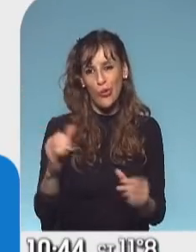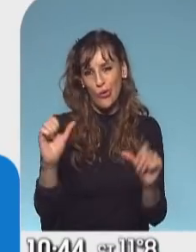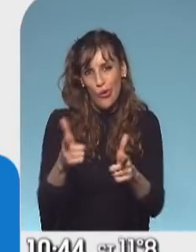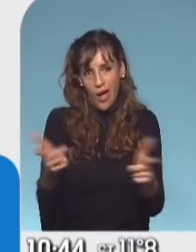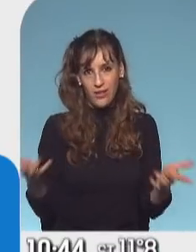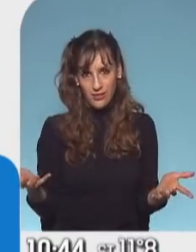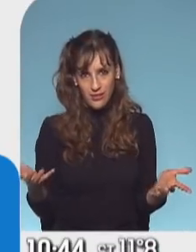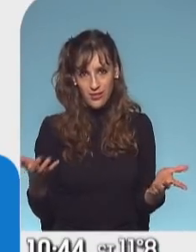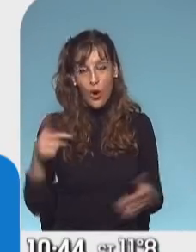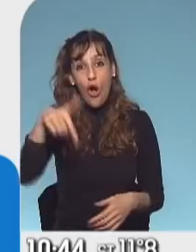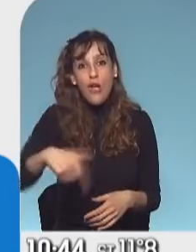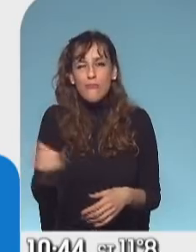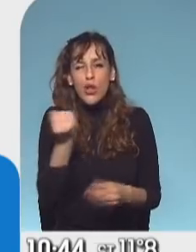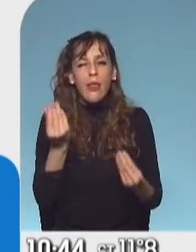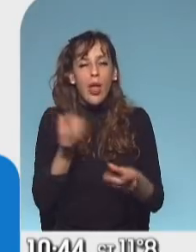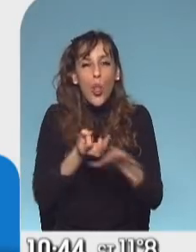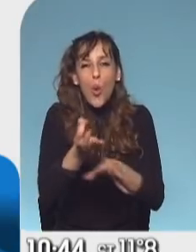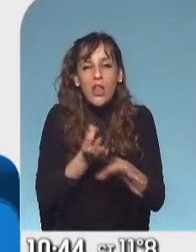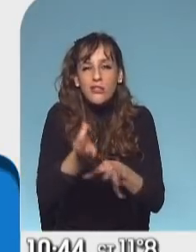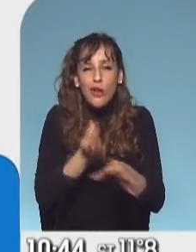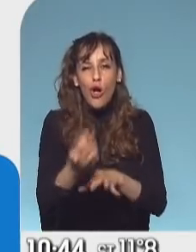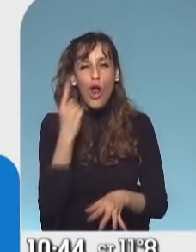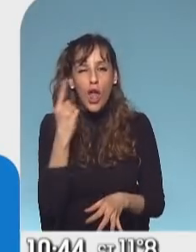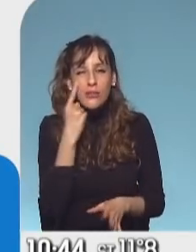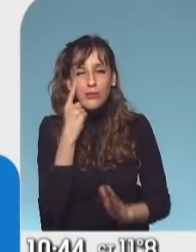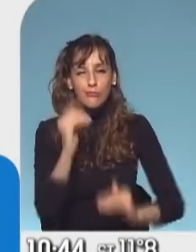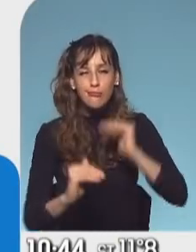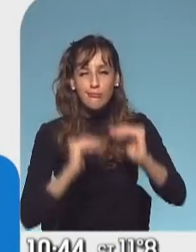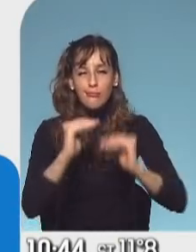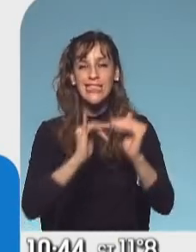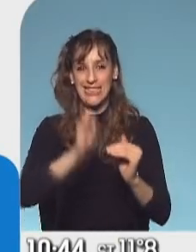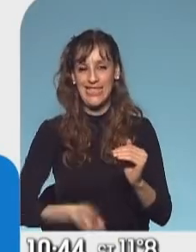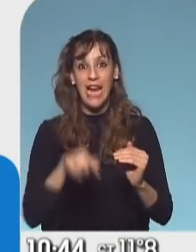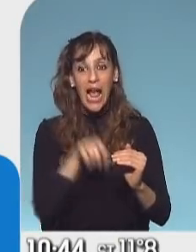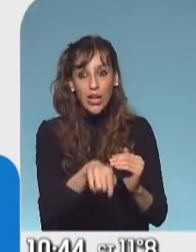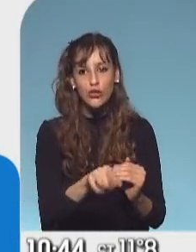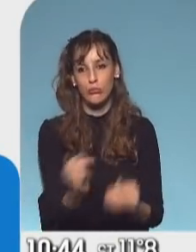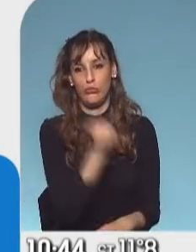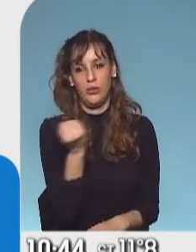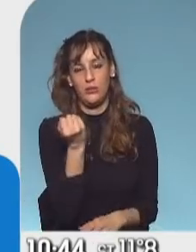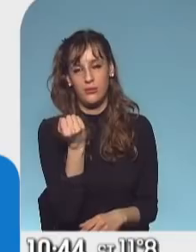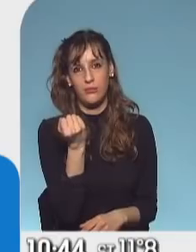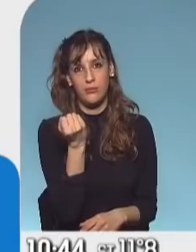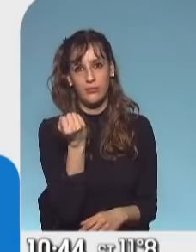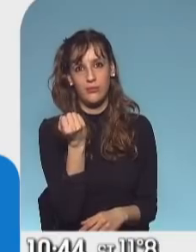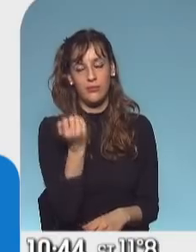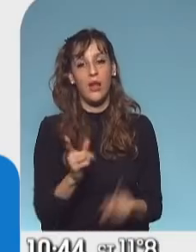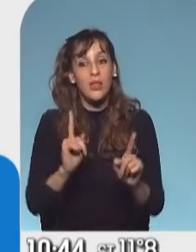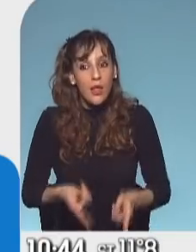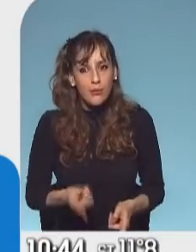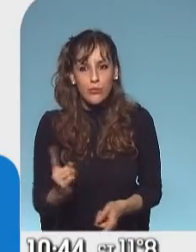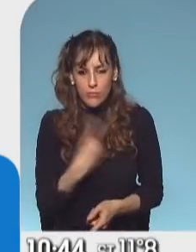en el conocimiento, no está en otro lado. Está allí, está allí. Y tenemos que hacer una